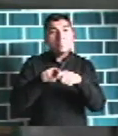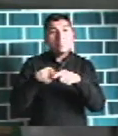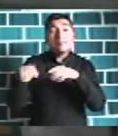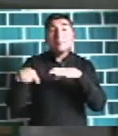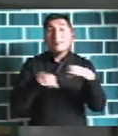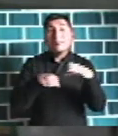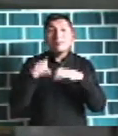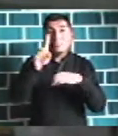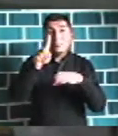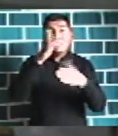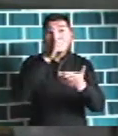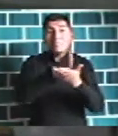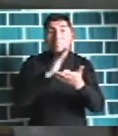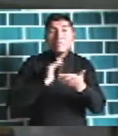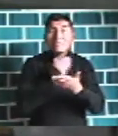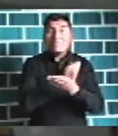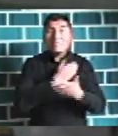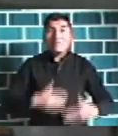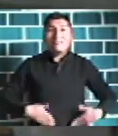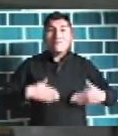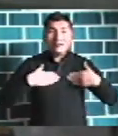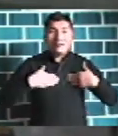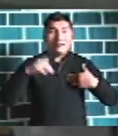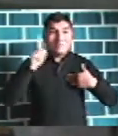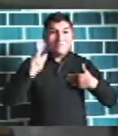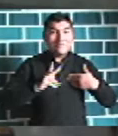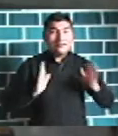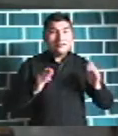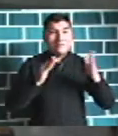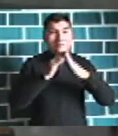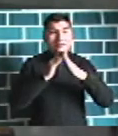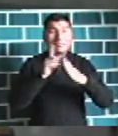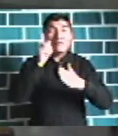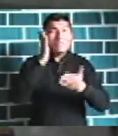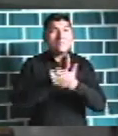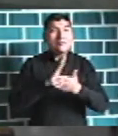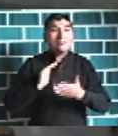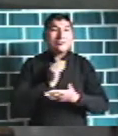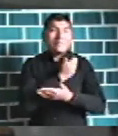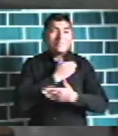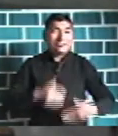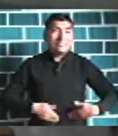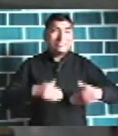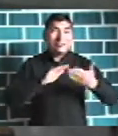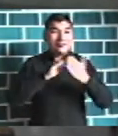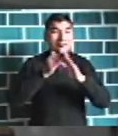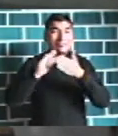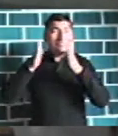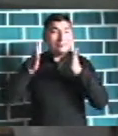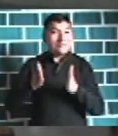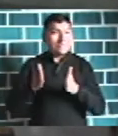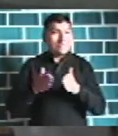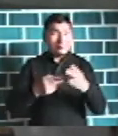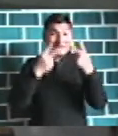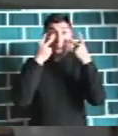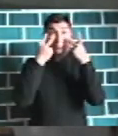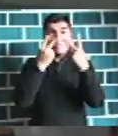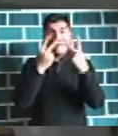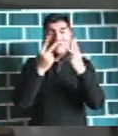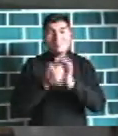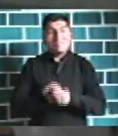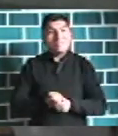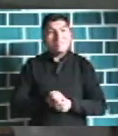un alto en nuestra vida de paseños hagamos un alto en nuestra vida de ciudadanos y escuchemos